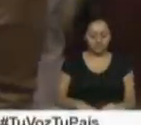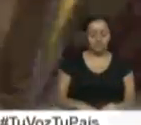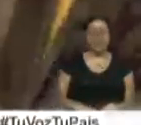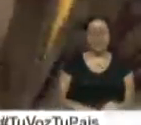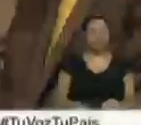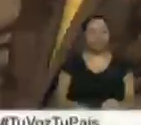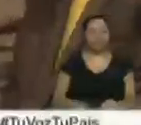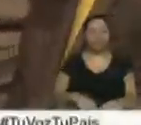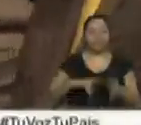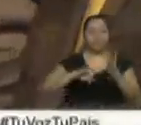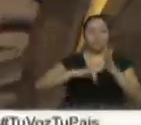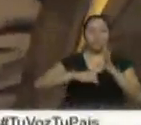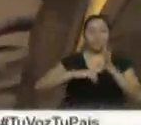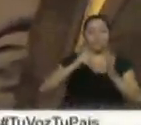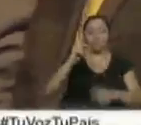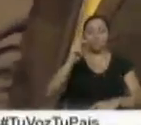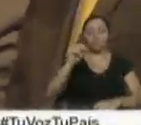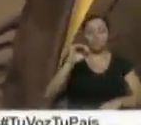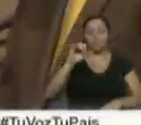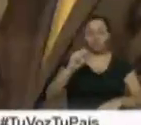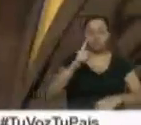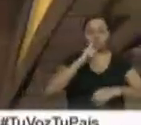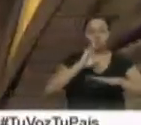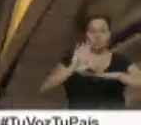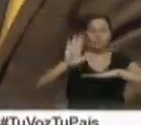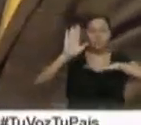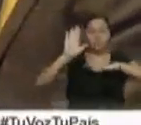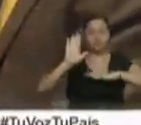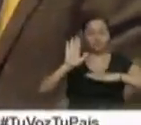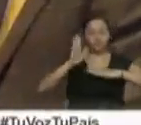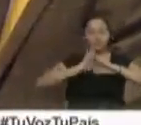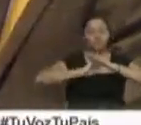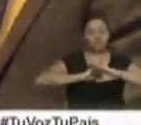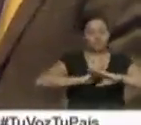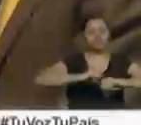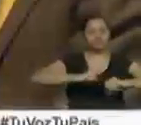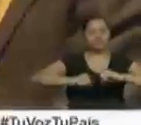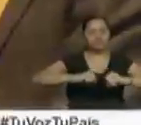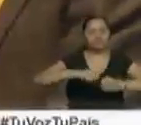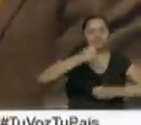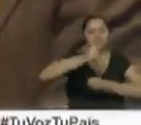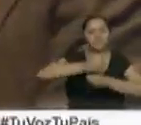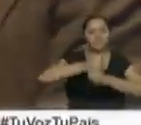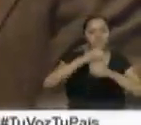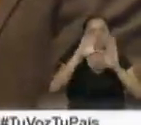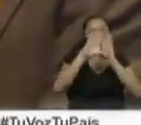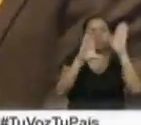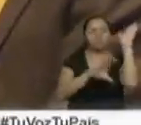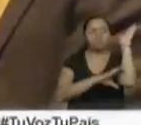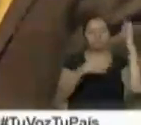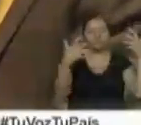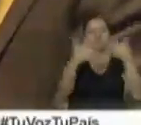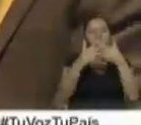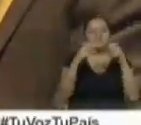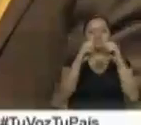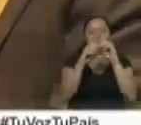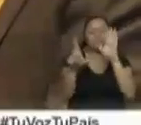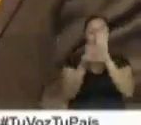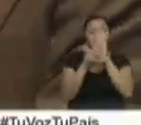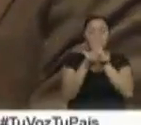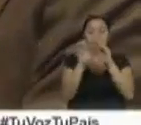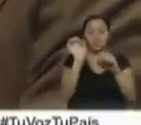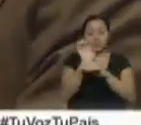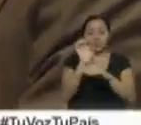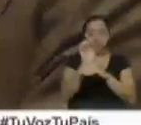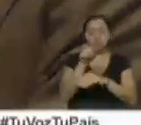Donoso, ¿jura usted defender y gestionar en el marco de la Constitución y las leyes de la República